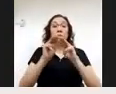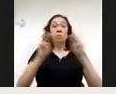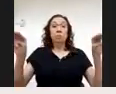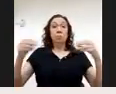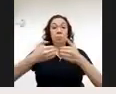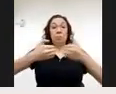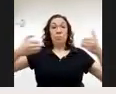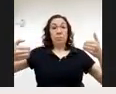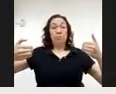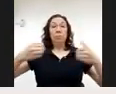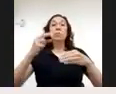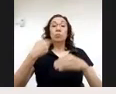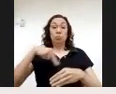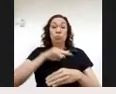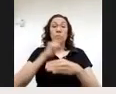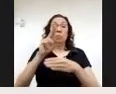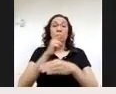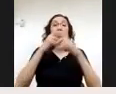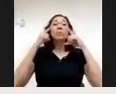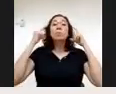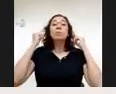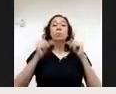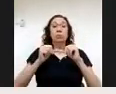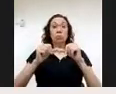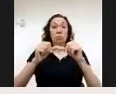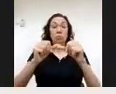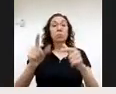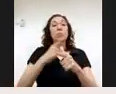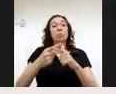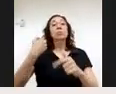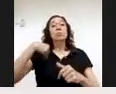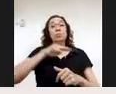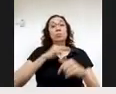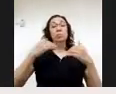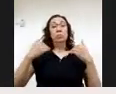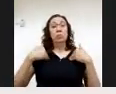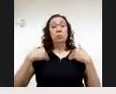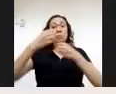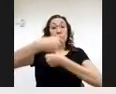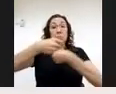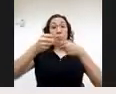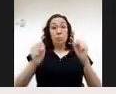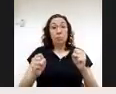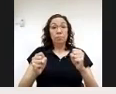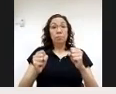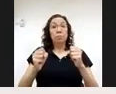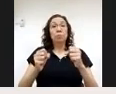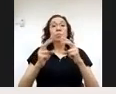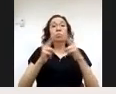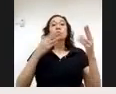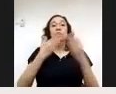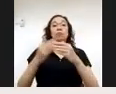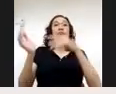Y utilizamos la mascarilla permanentemente. Entonces tenemos aulas muy bien